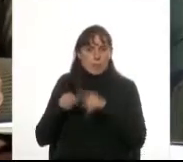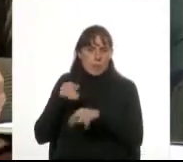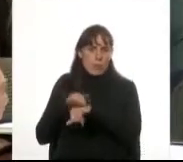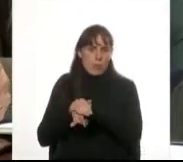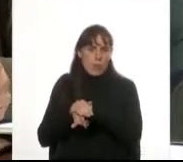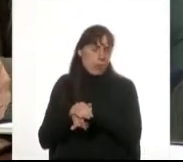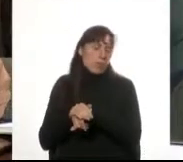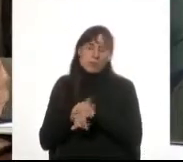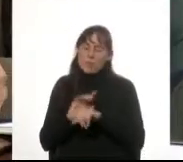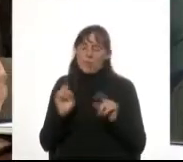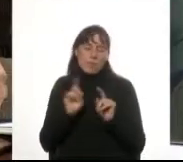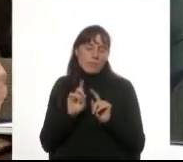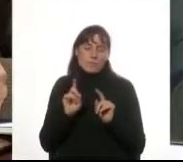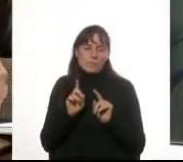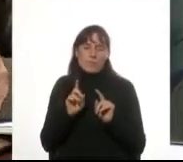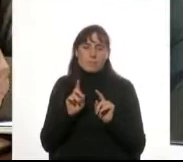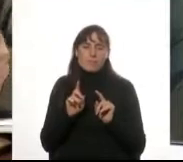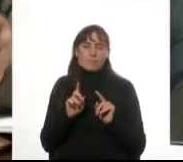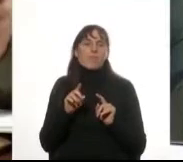Todo eso pasó.